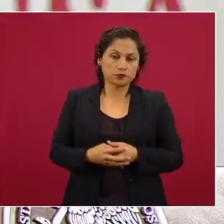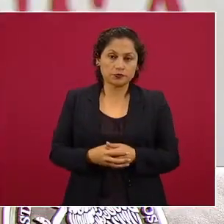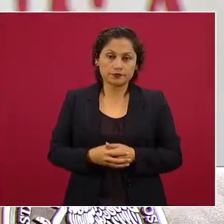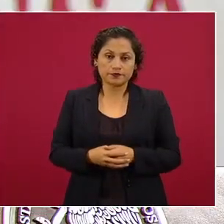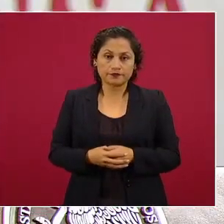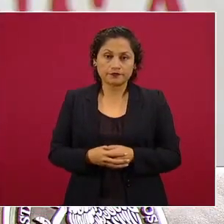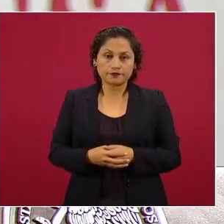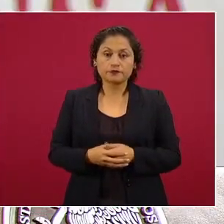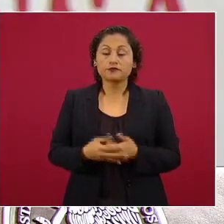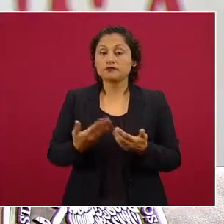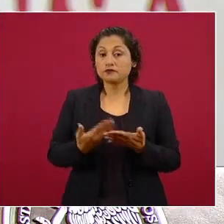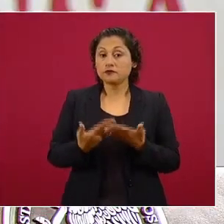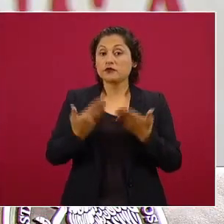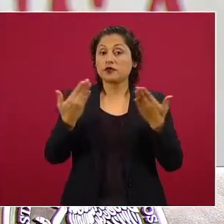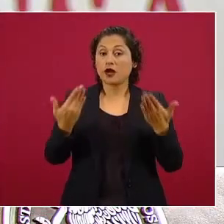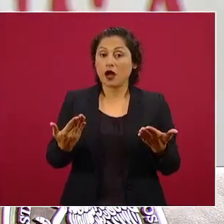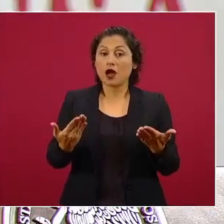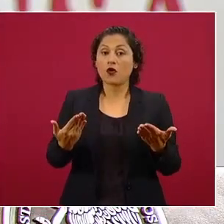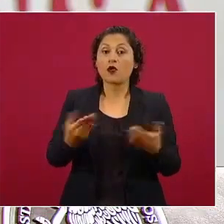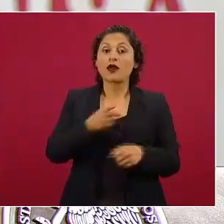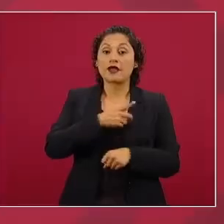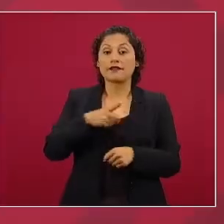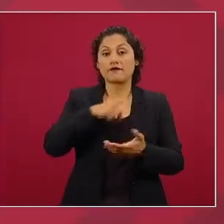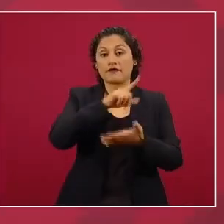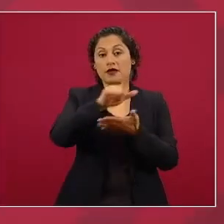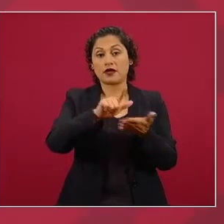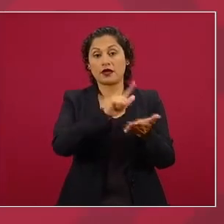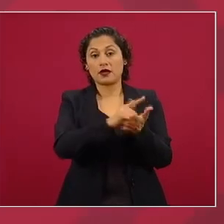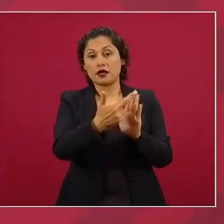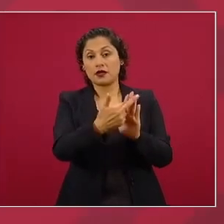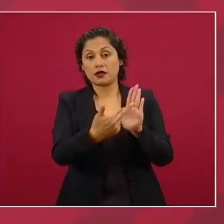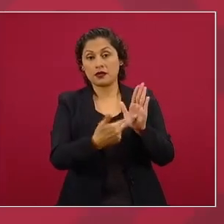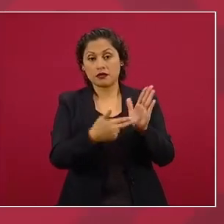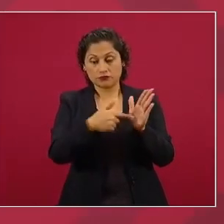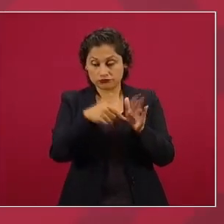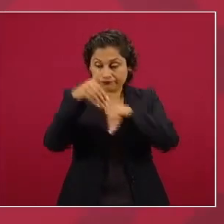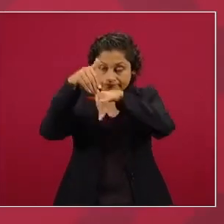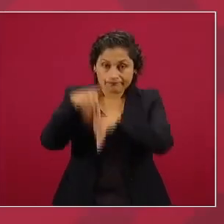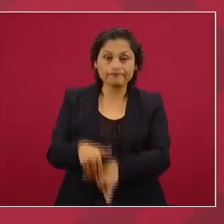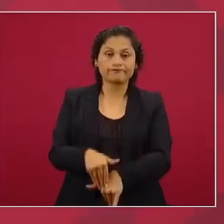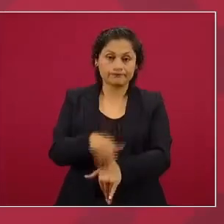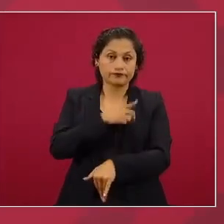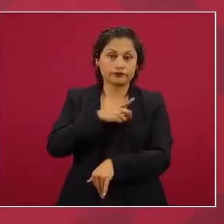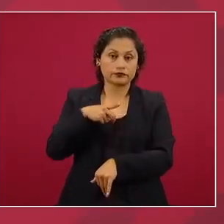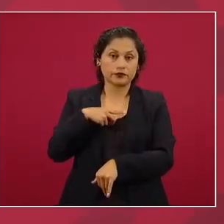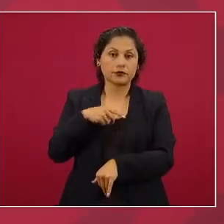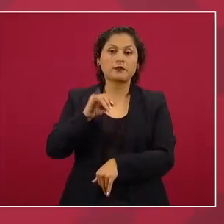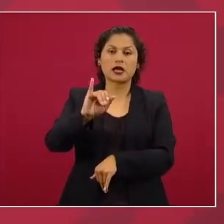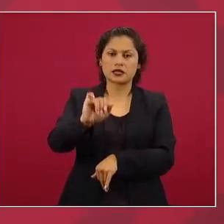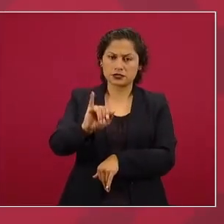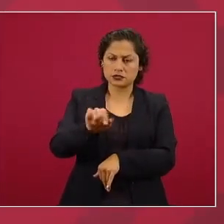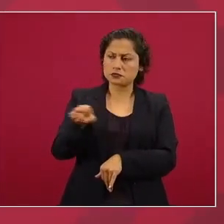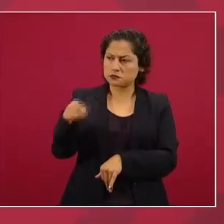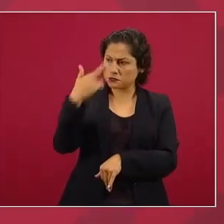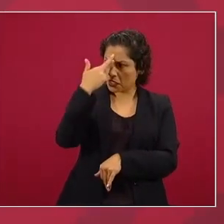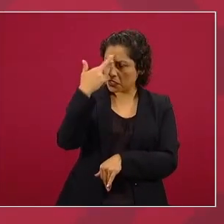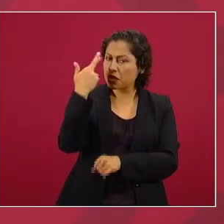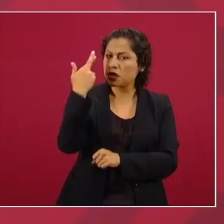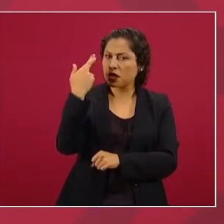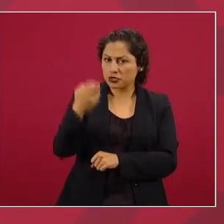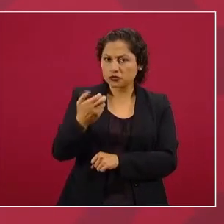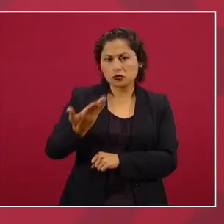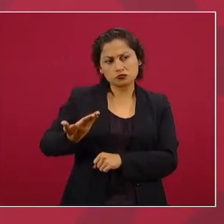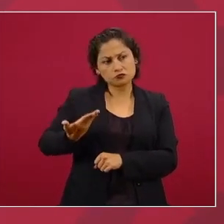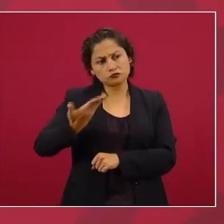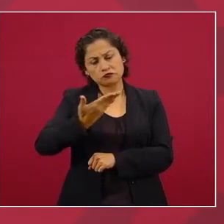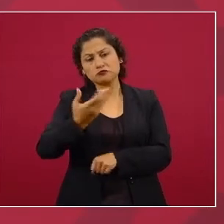se tienen que respetar los procedimientos legales, hay que pedirle en efecto una información completa